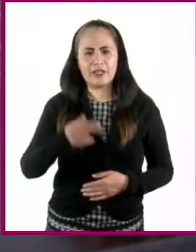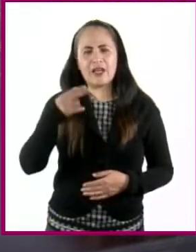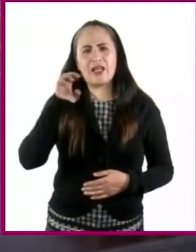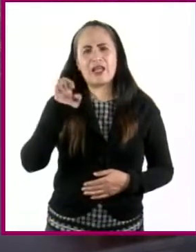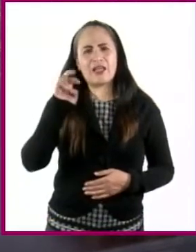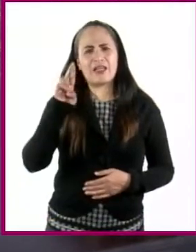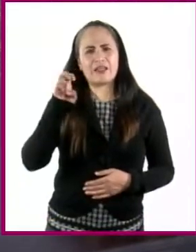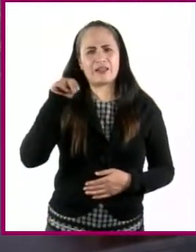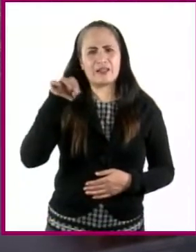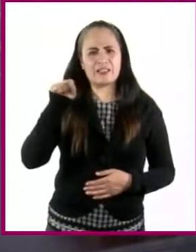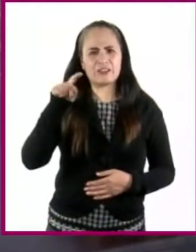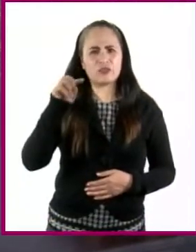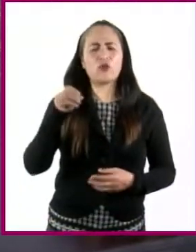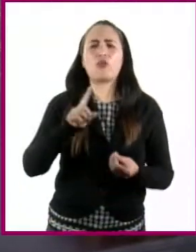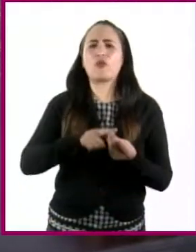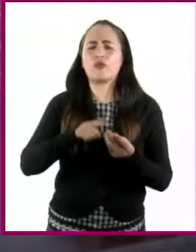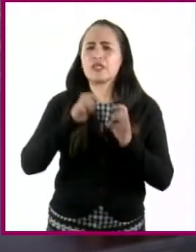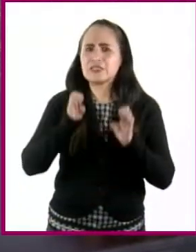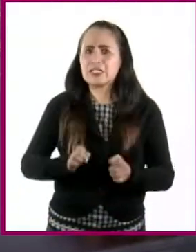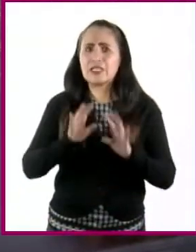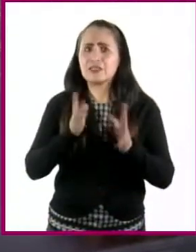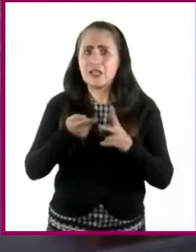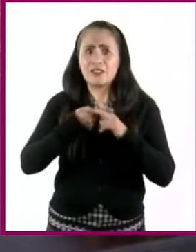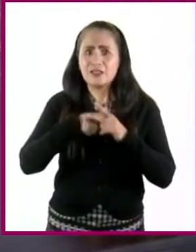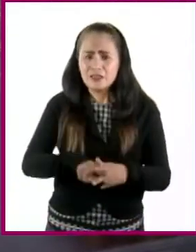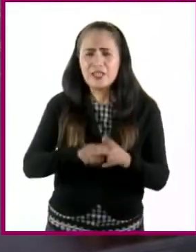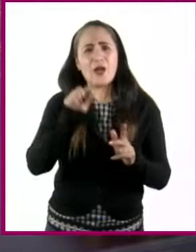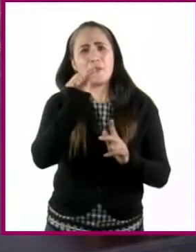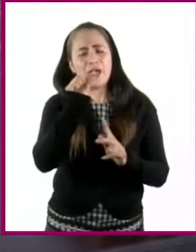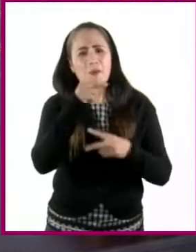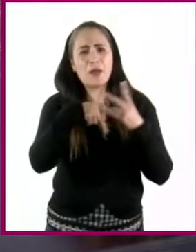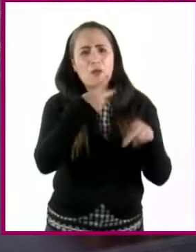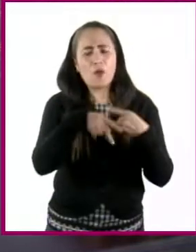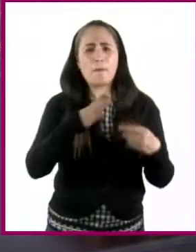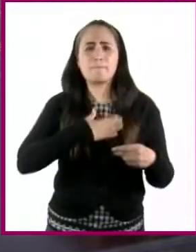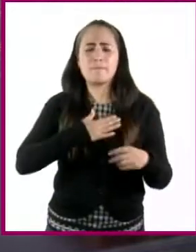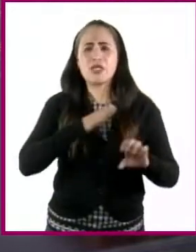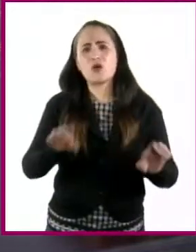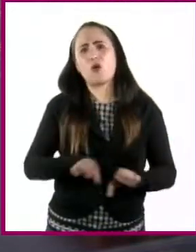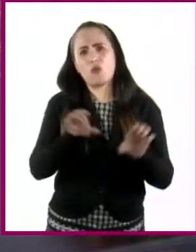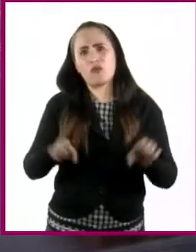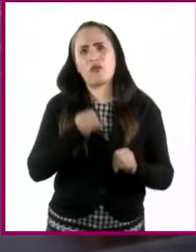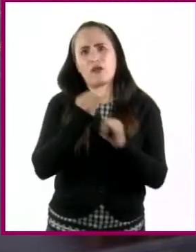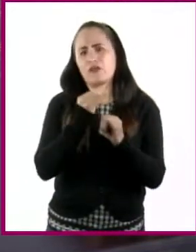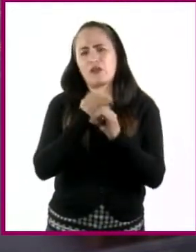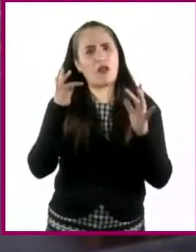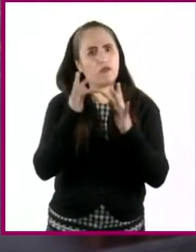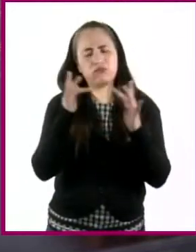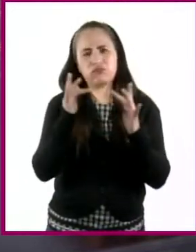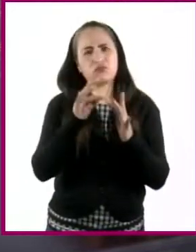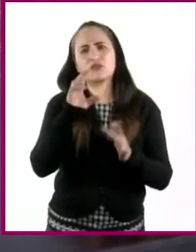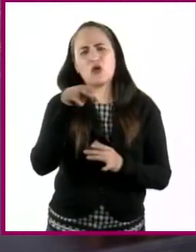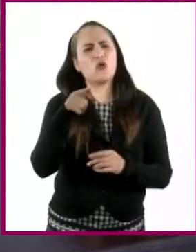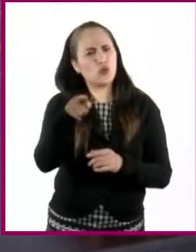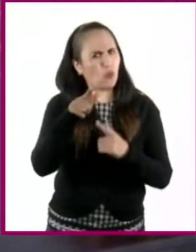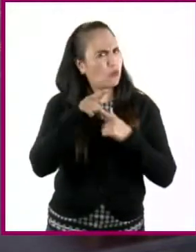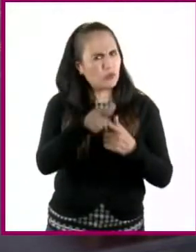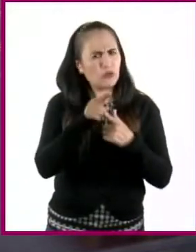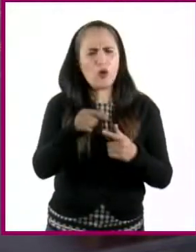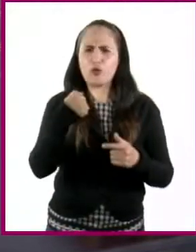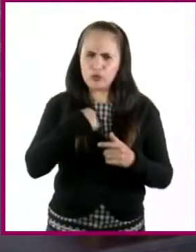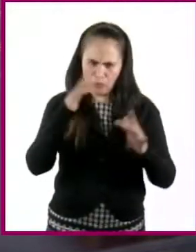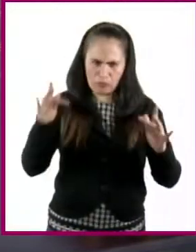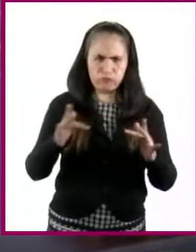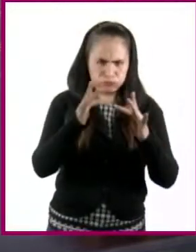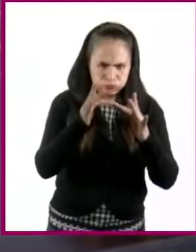Ernesto, ¿dónde estás? Ya empezamos. Ya voy, es que mi computadora no agarra bien el internet, pero tú sigue y ahorita yo me conecto.